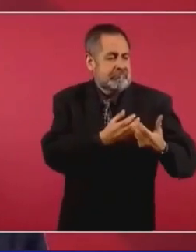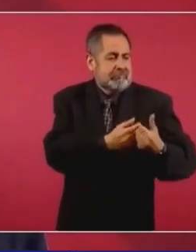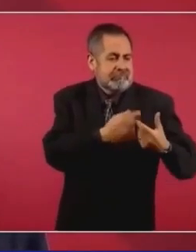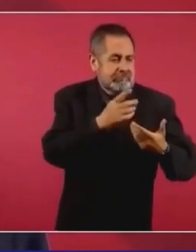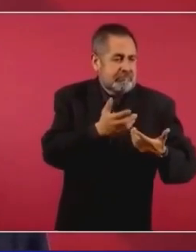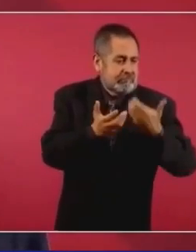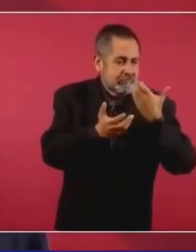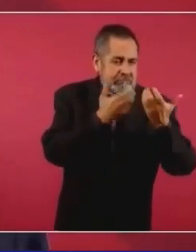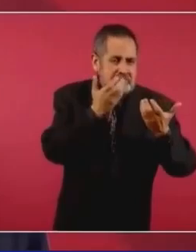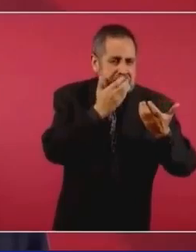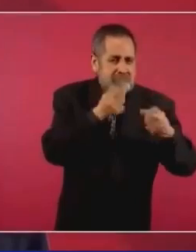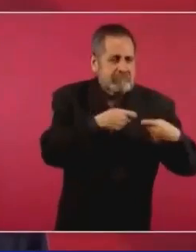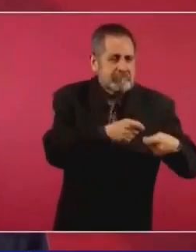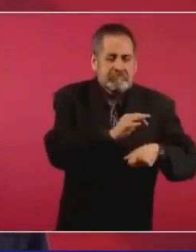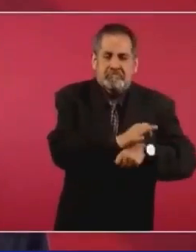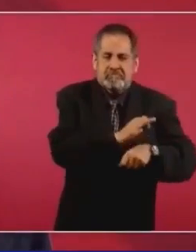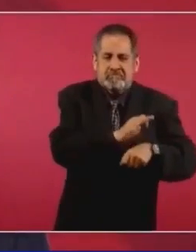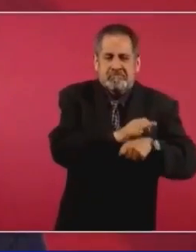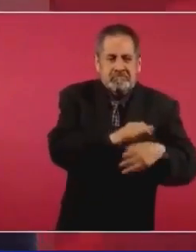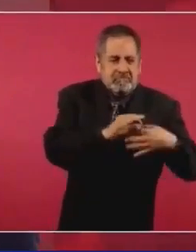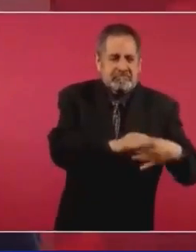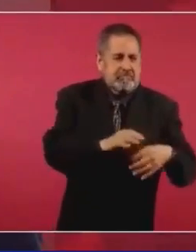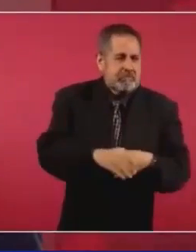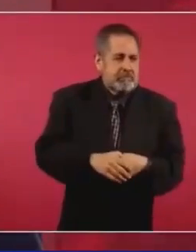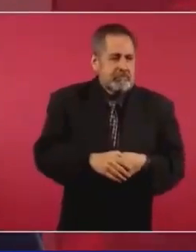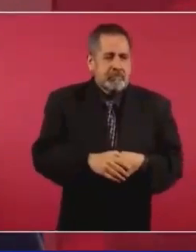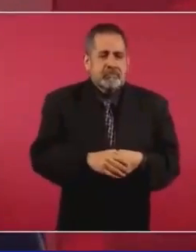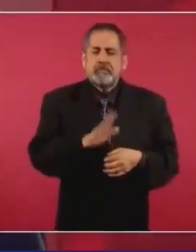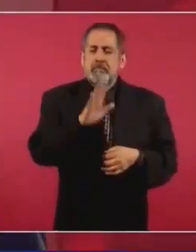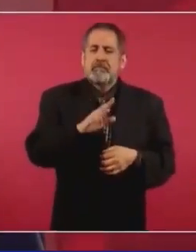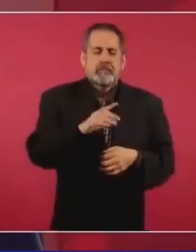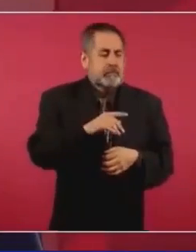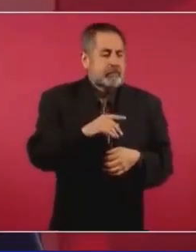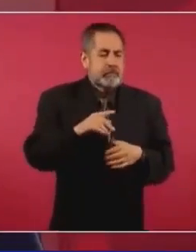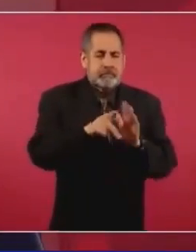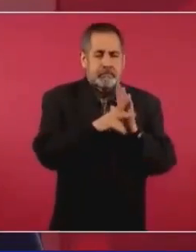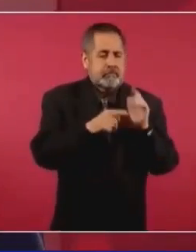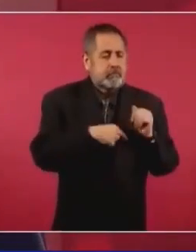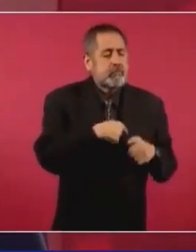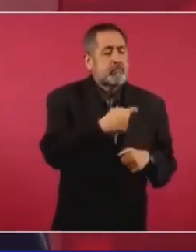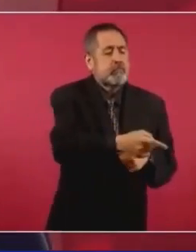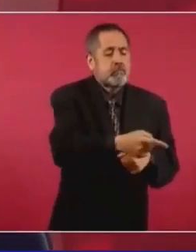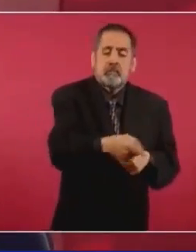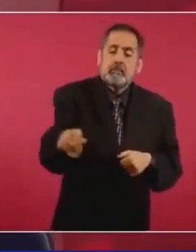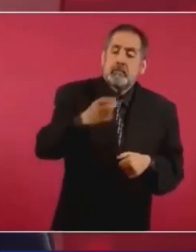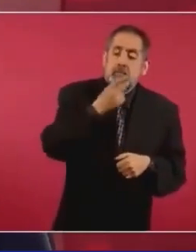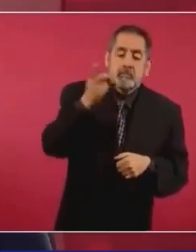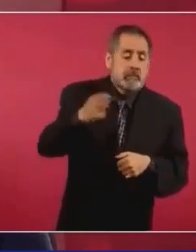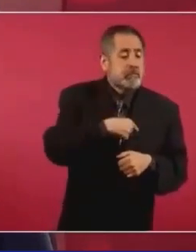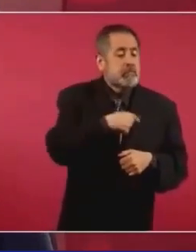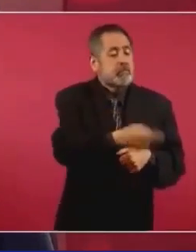al conservadurismo, voceros del conservadurismo,